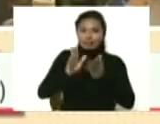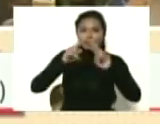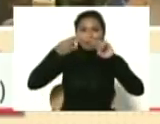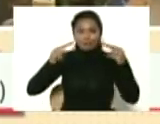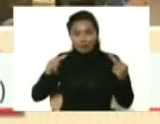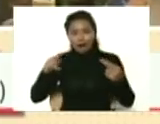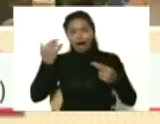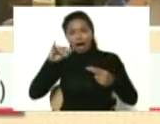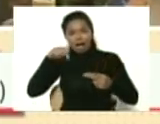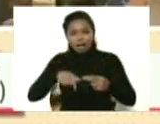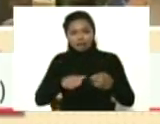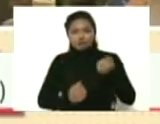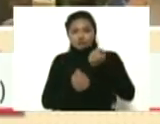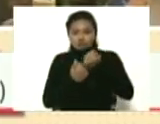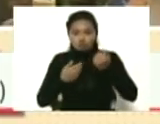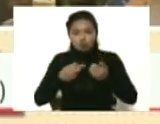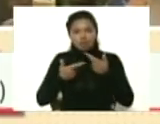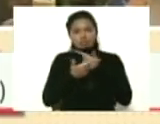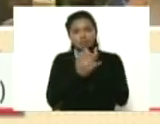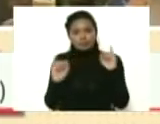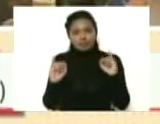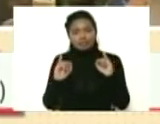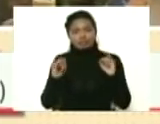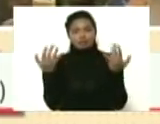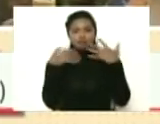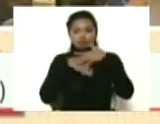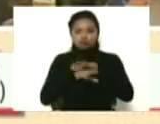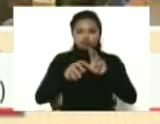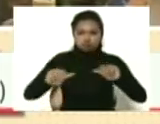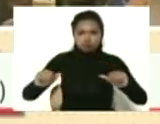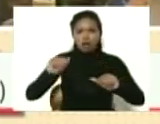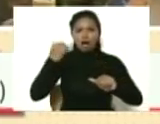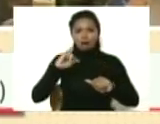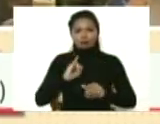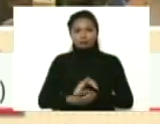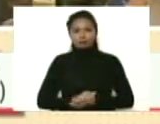paz, de soberanía, de independencia, de integridad territorial,